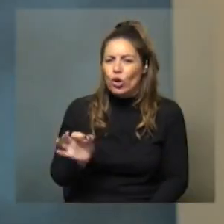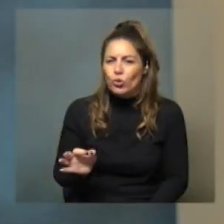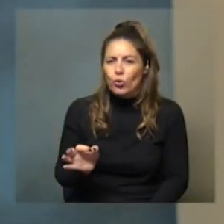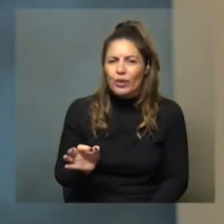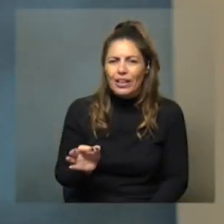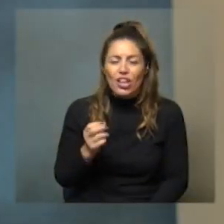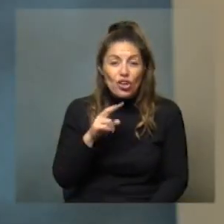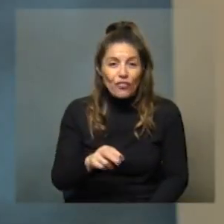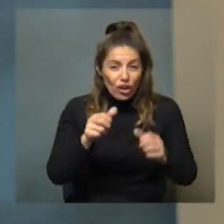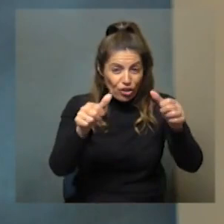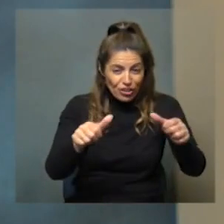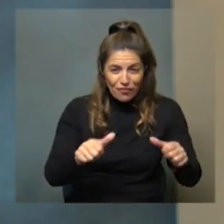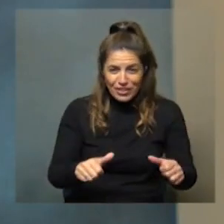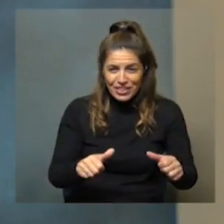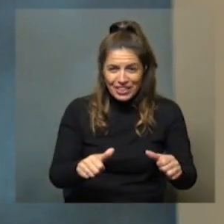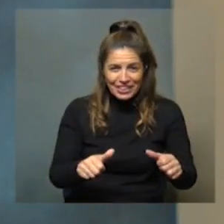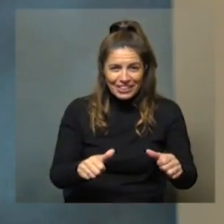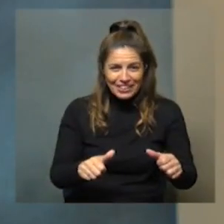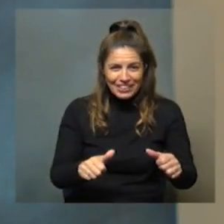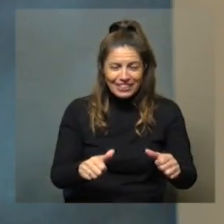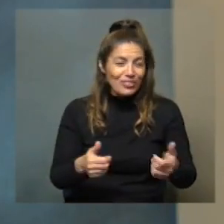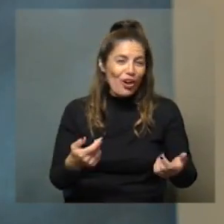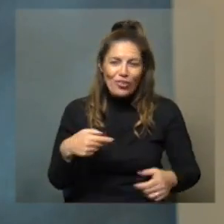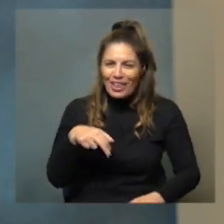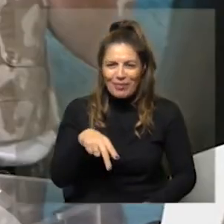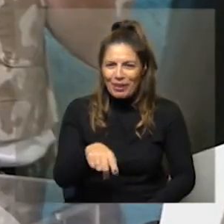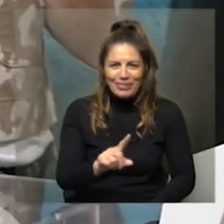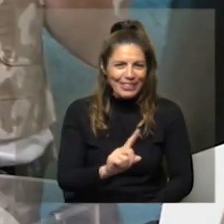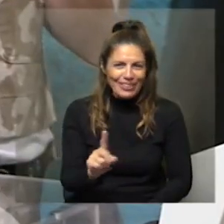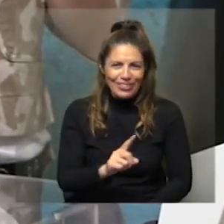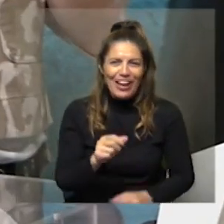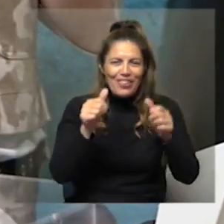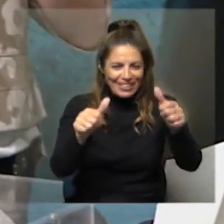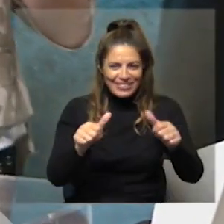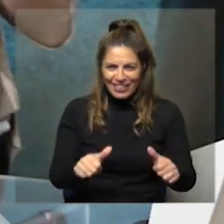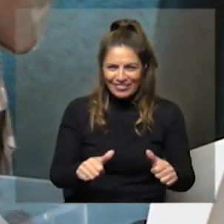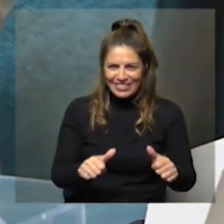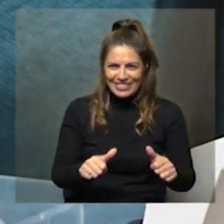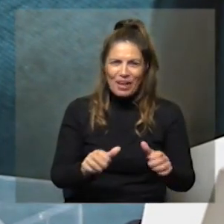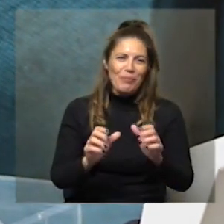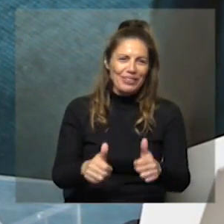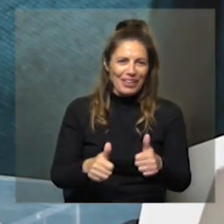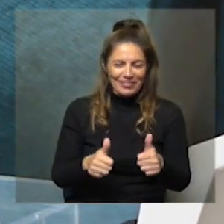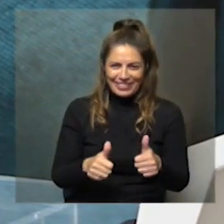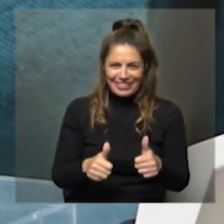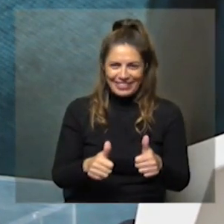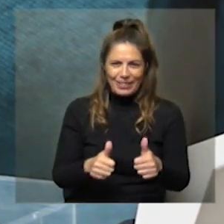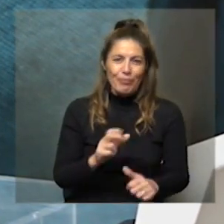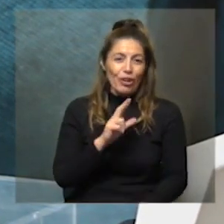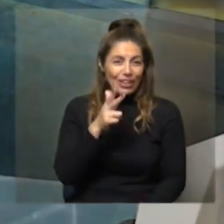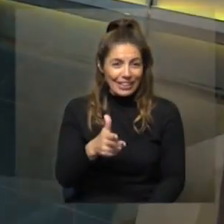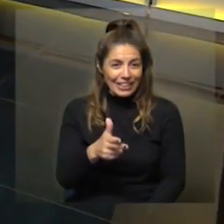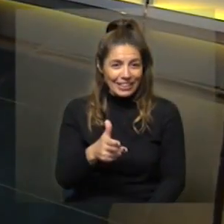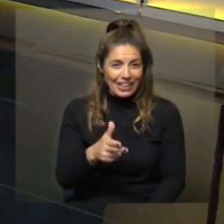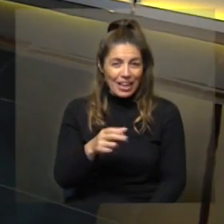unos afiches que hay. Está no, poquito. ¿Sabés que no andamos mucho caminando? Pero está muy bien igual. Por lo que dijiste, viene re